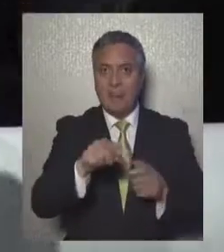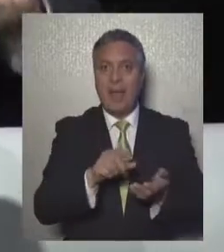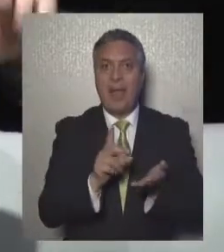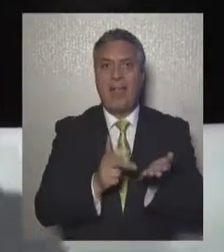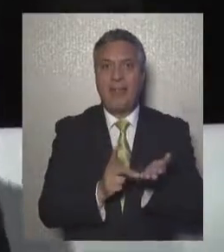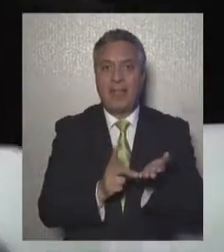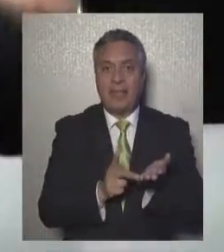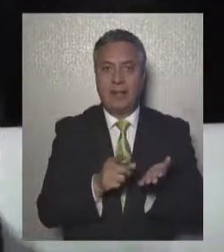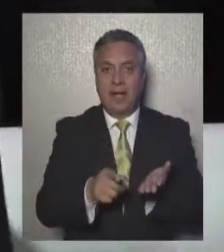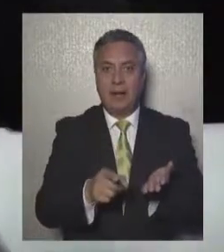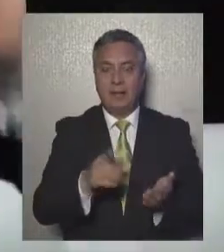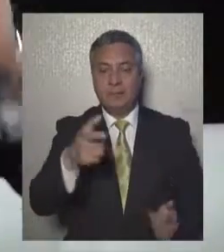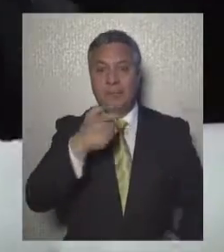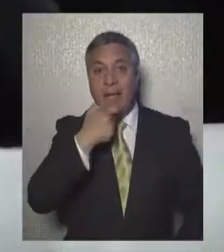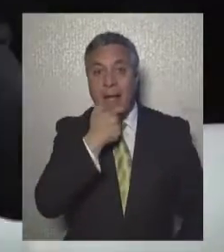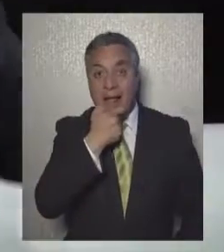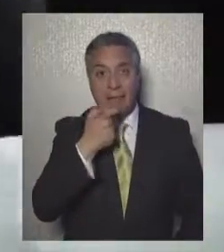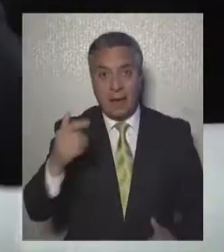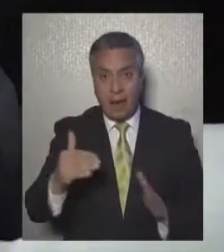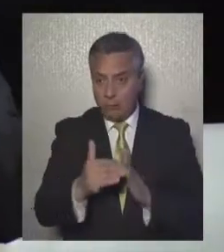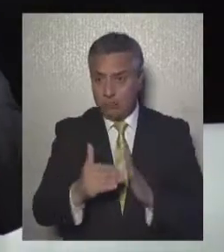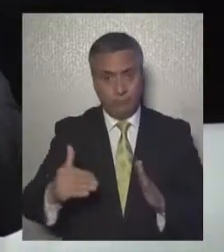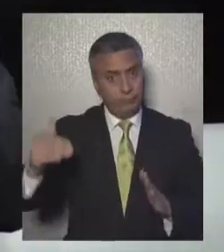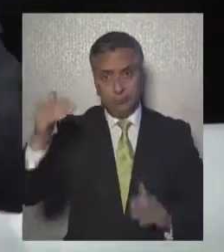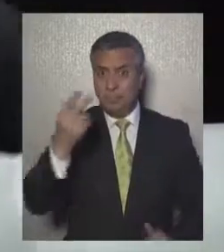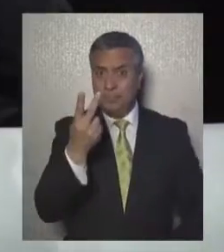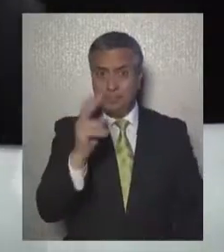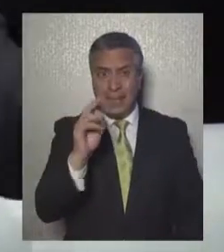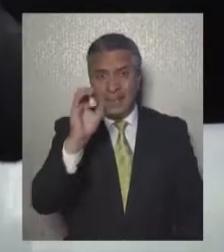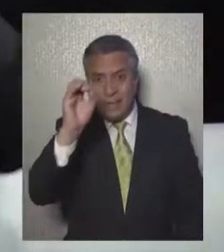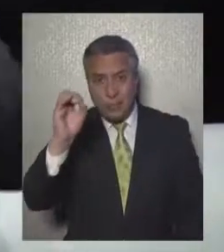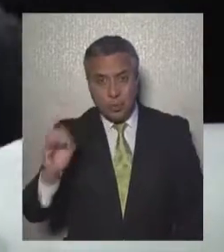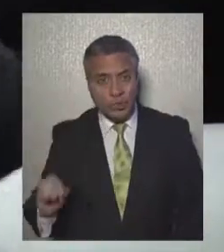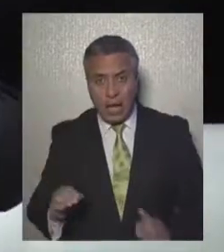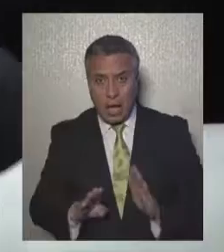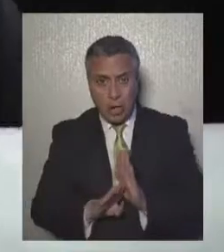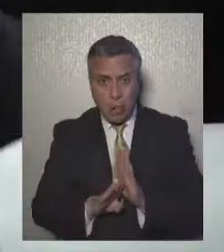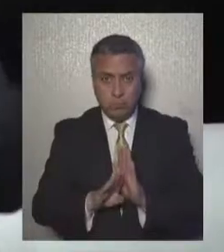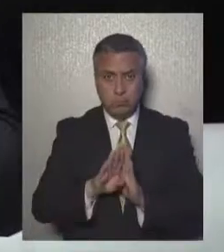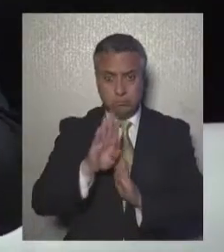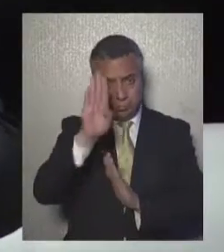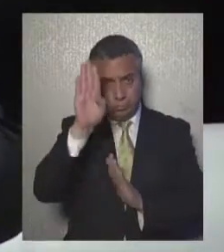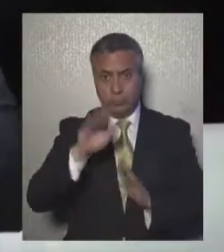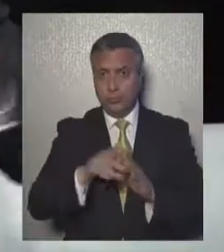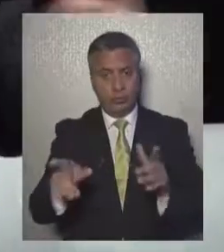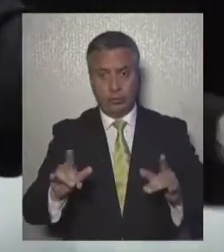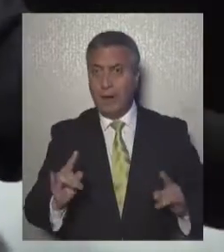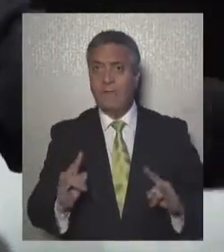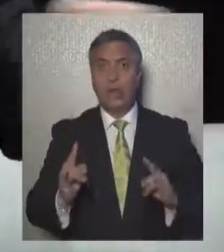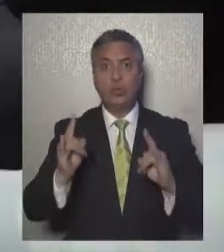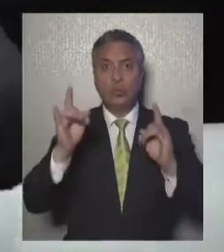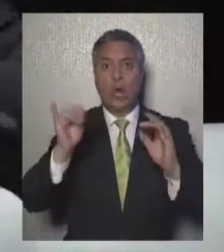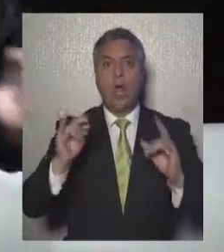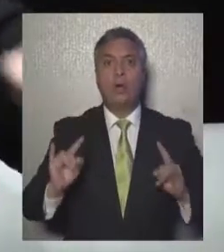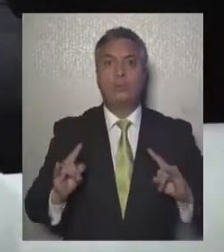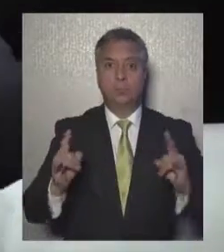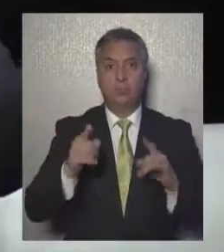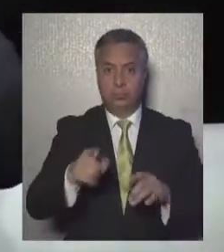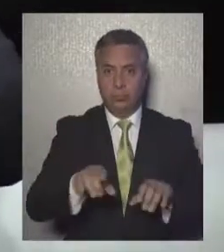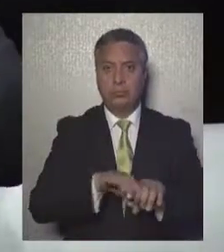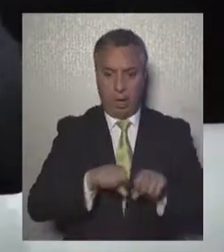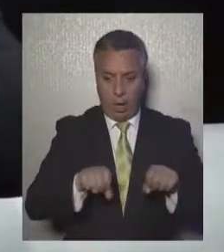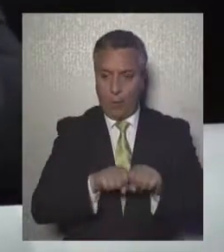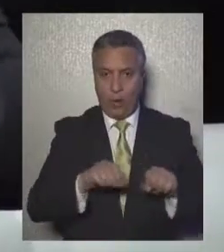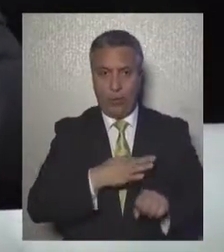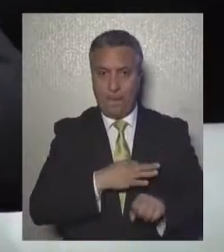Inglaterra implicó un 20% aumento de la productividad en todo el sector de infraestructura y construcción. Tenemos un acuerdo de todos los